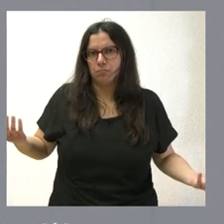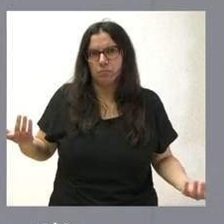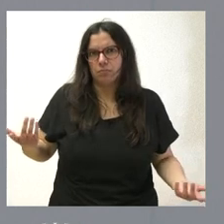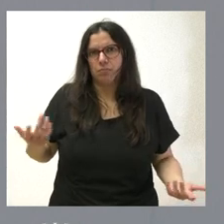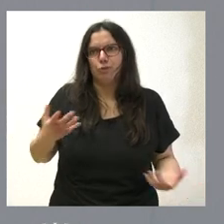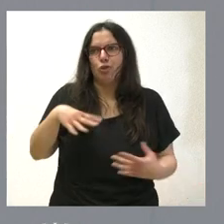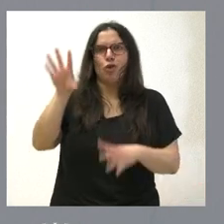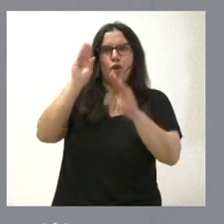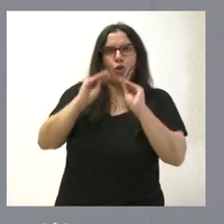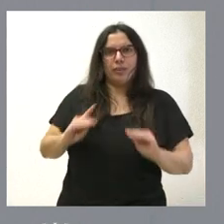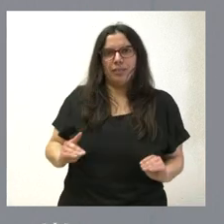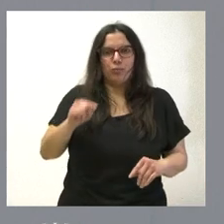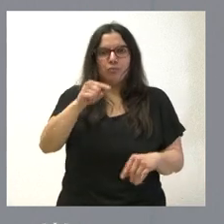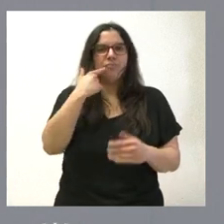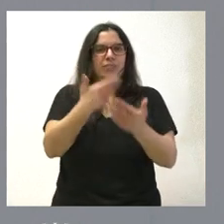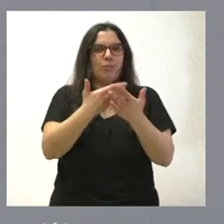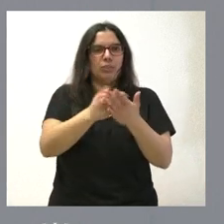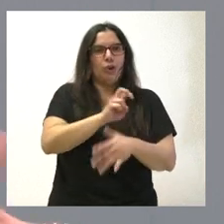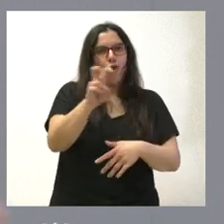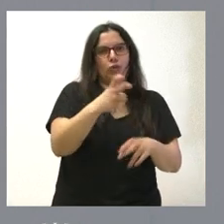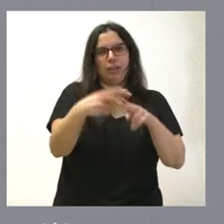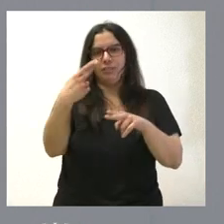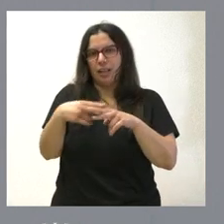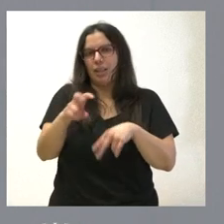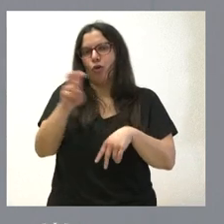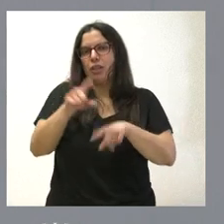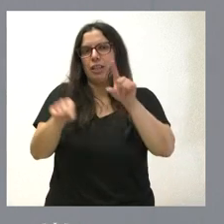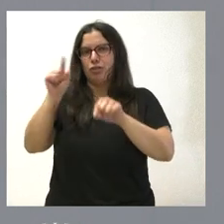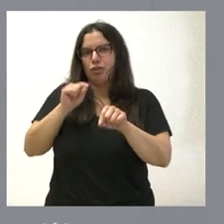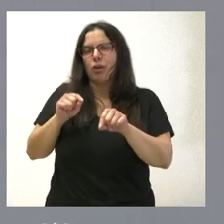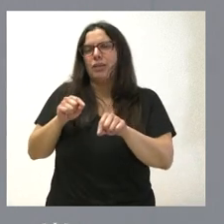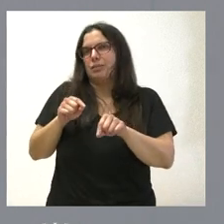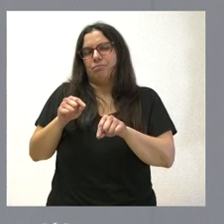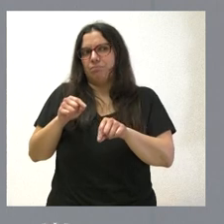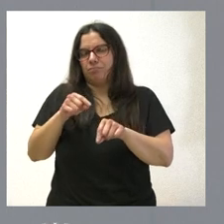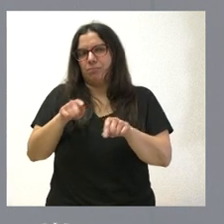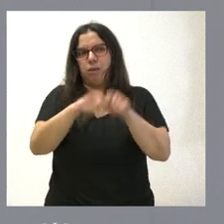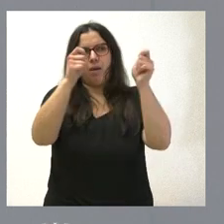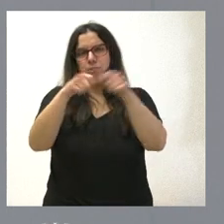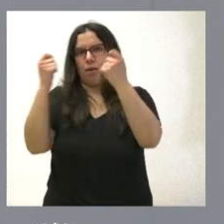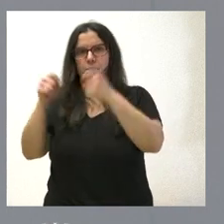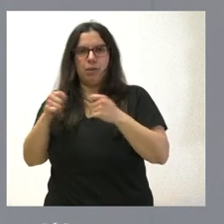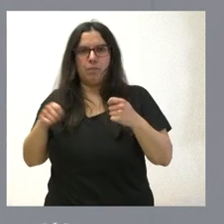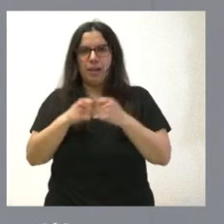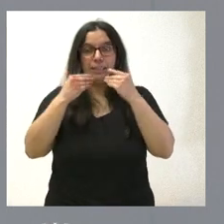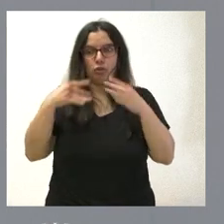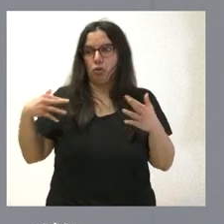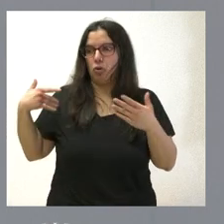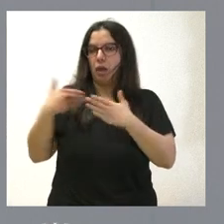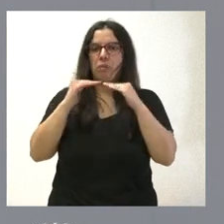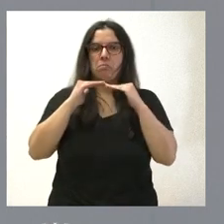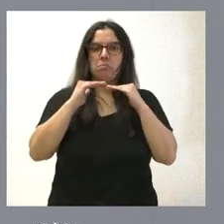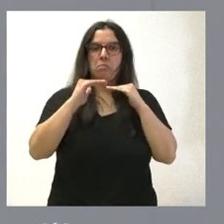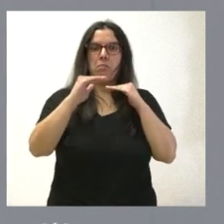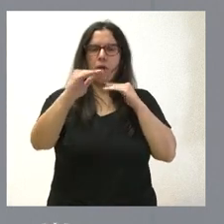demuestra en este caso otra serie de actividades y decisiones que se han tomado el Cómo se rompe un equilibrio histórico que había existido y se rompe en